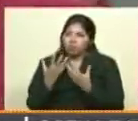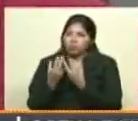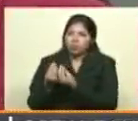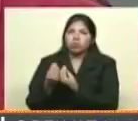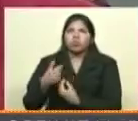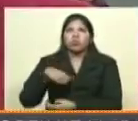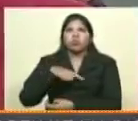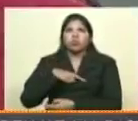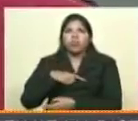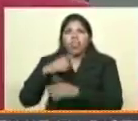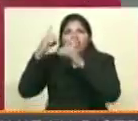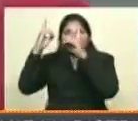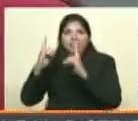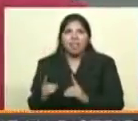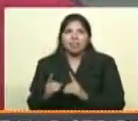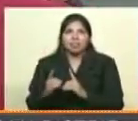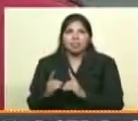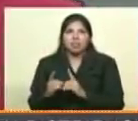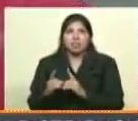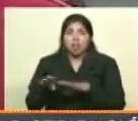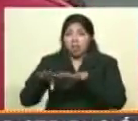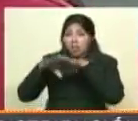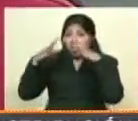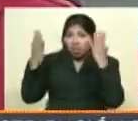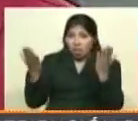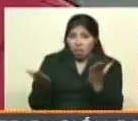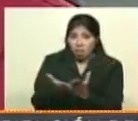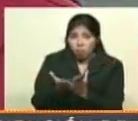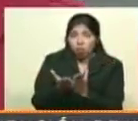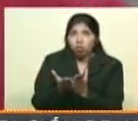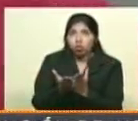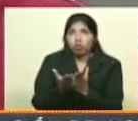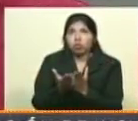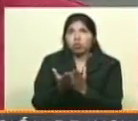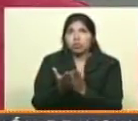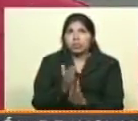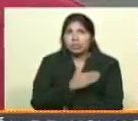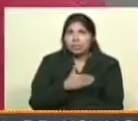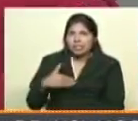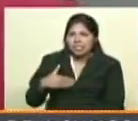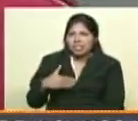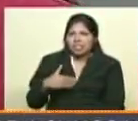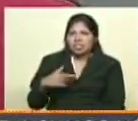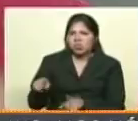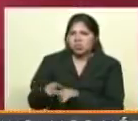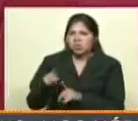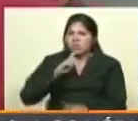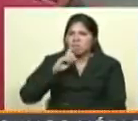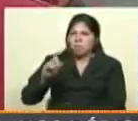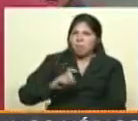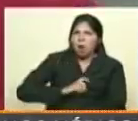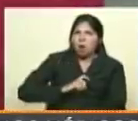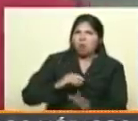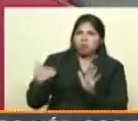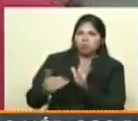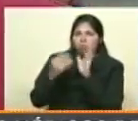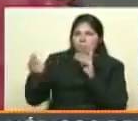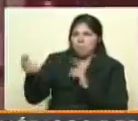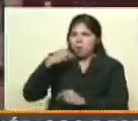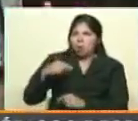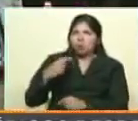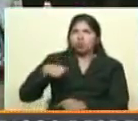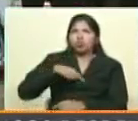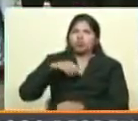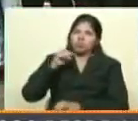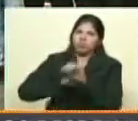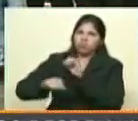Estamos decididos, si el mundo entero se empeñara en ofendernos, a defender la dignidad, la